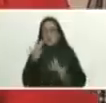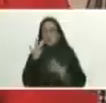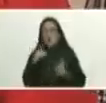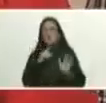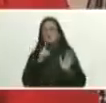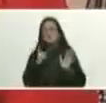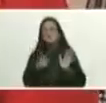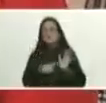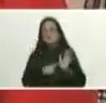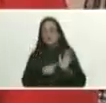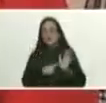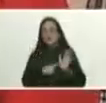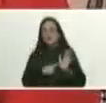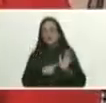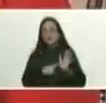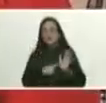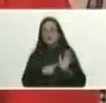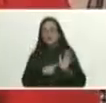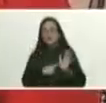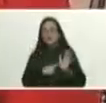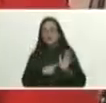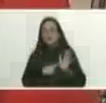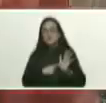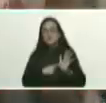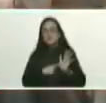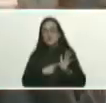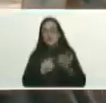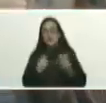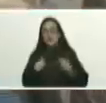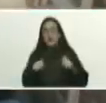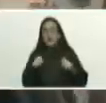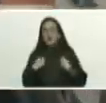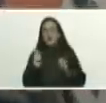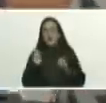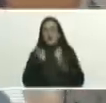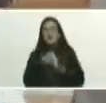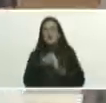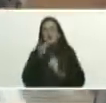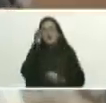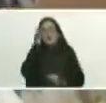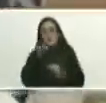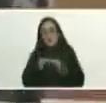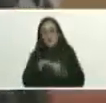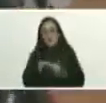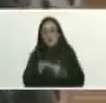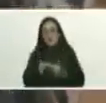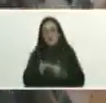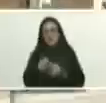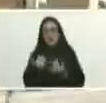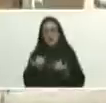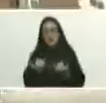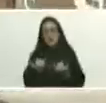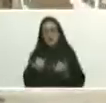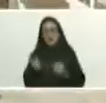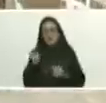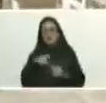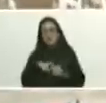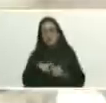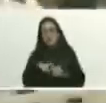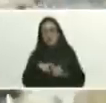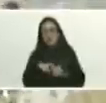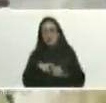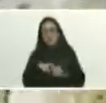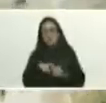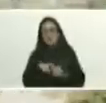cristalizada definitivamente una angustia que se convirtió en una esperanza. Y bueno, forma parte, pues, como decía